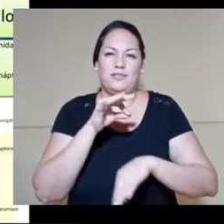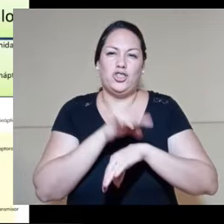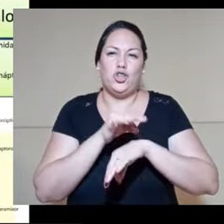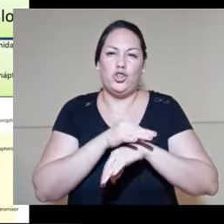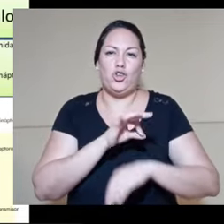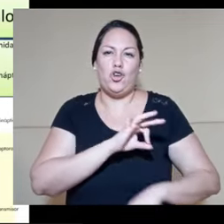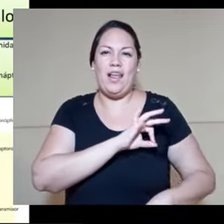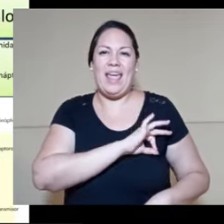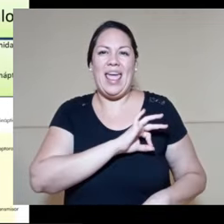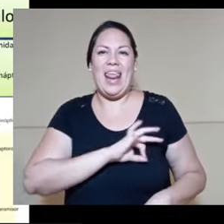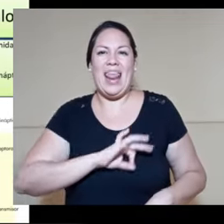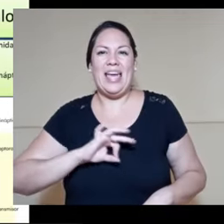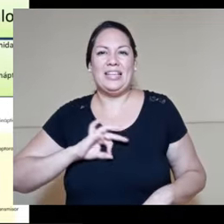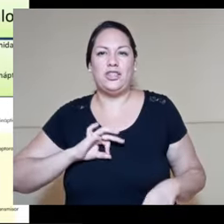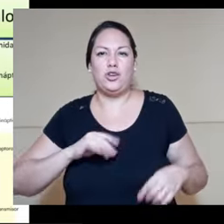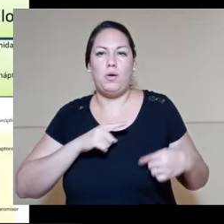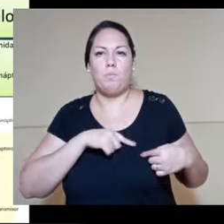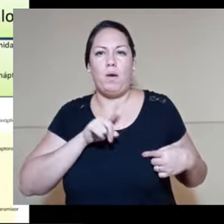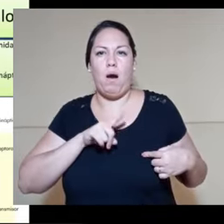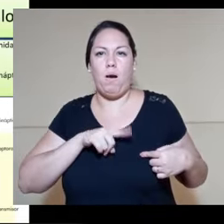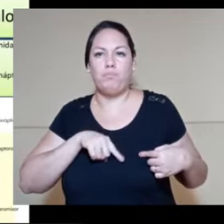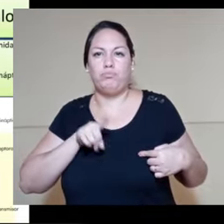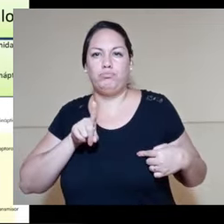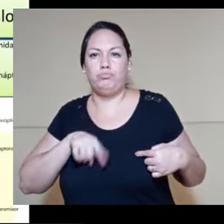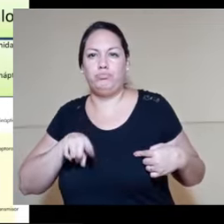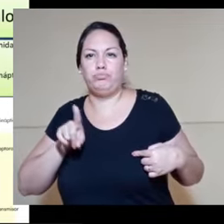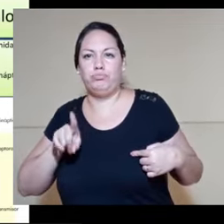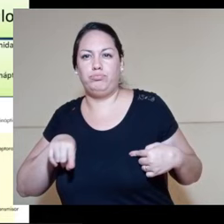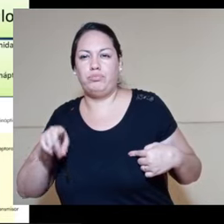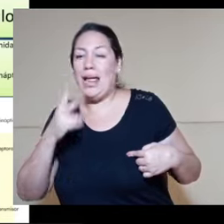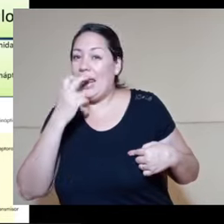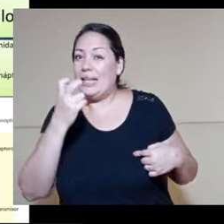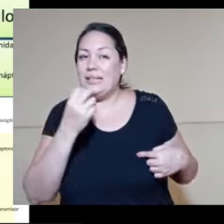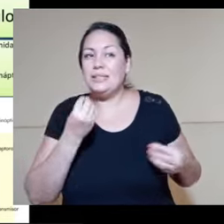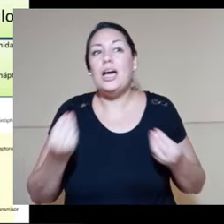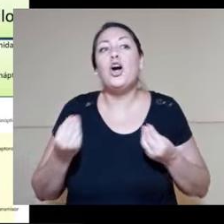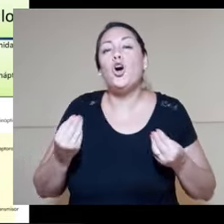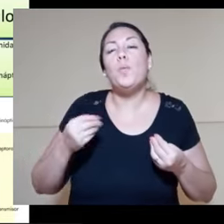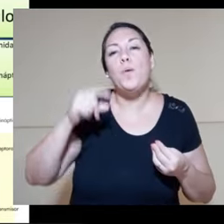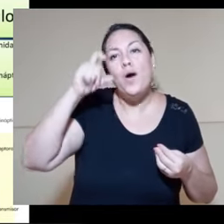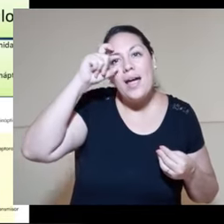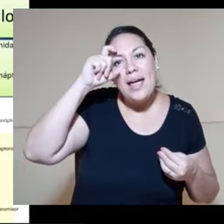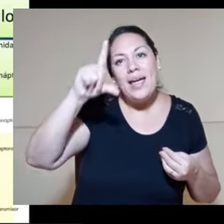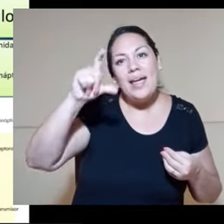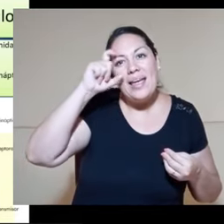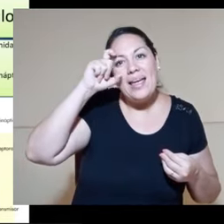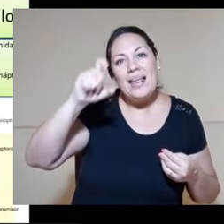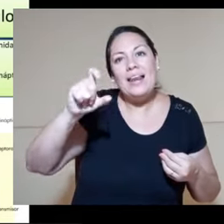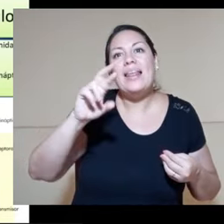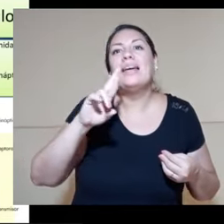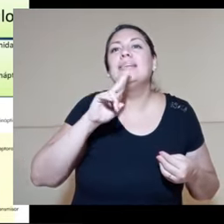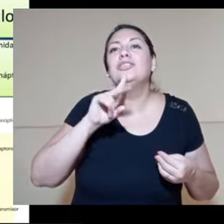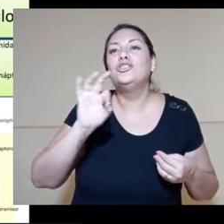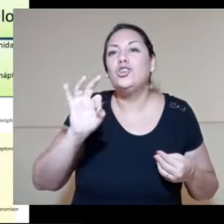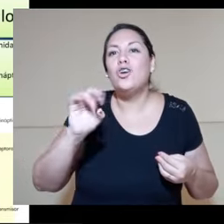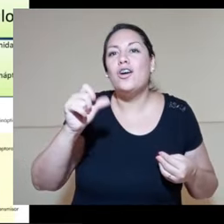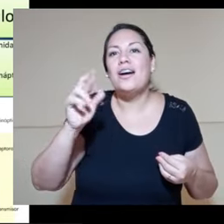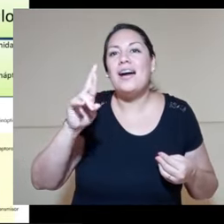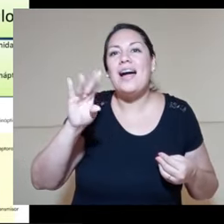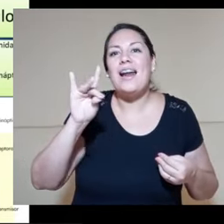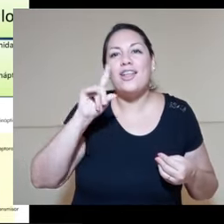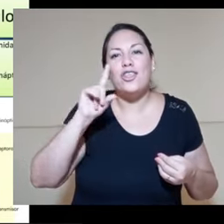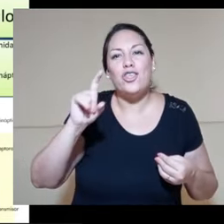nos hacen el electrocardiograma. Porque está midiendo la forma en que pasa la electricidad